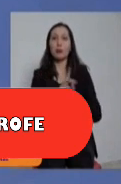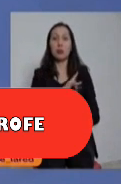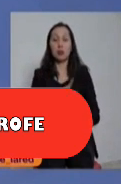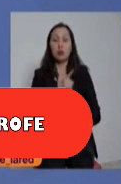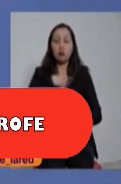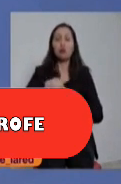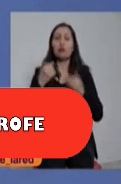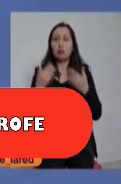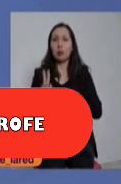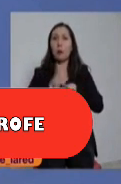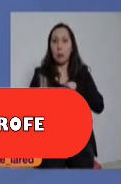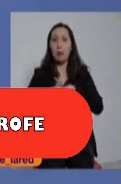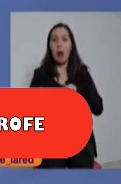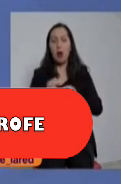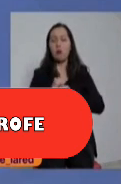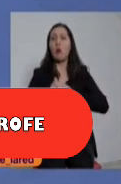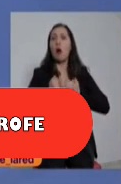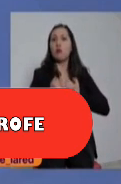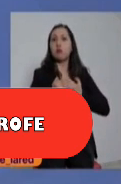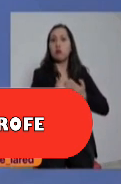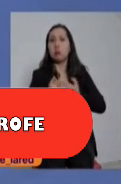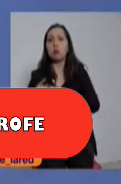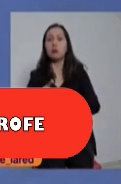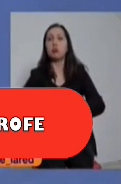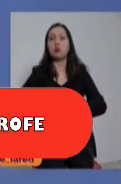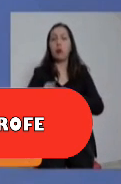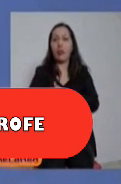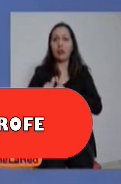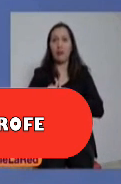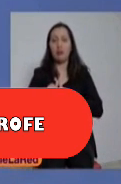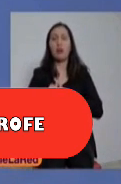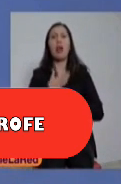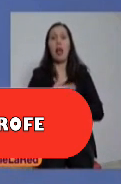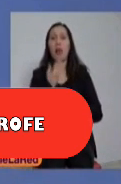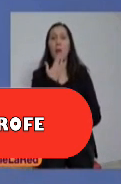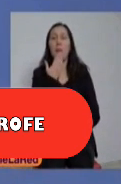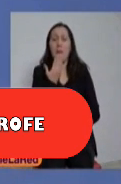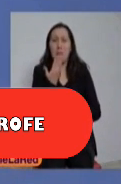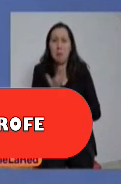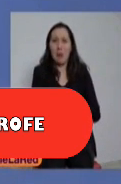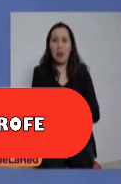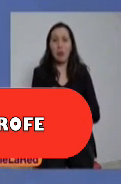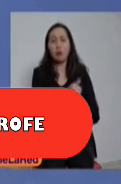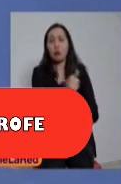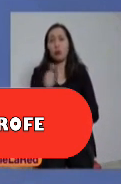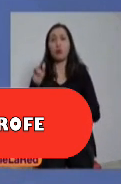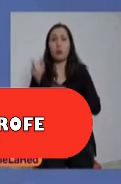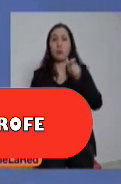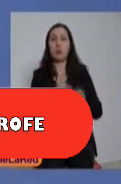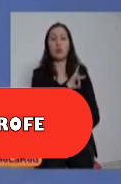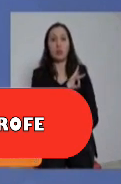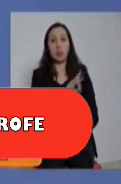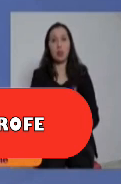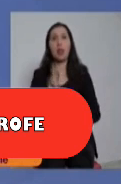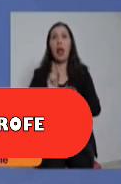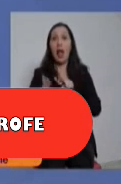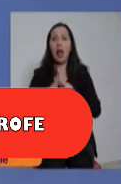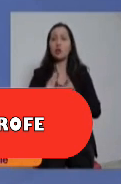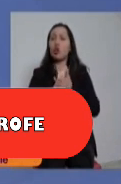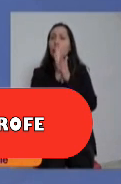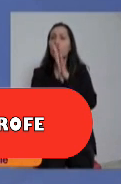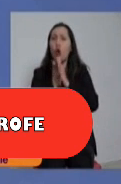porque nos hemos preparado para enfrentar este desafío. Y quiero también pedirles a todos mis compatriotas que